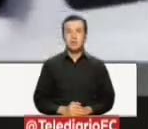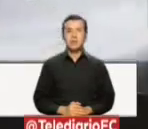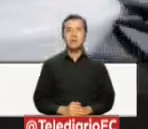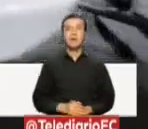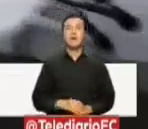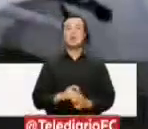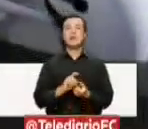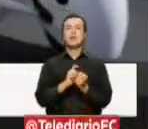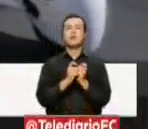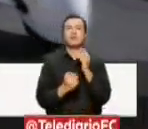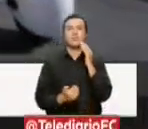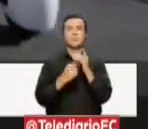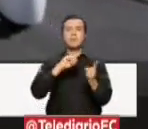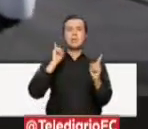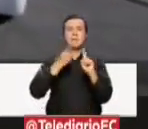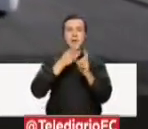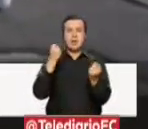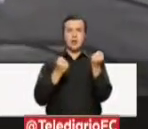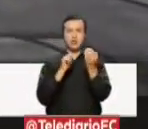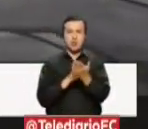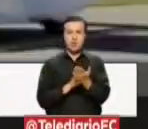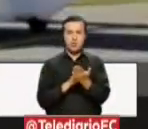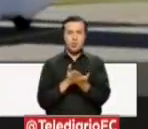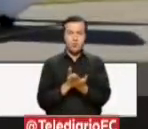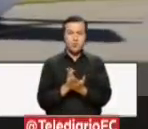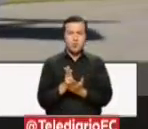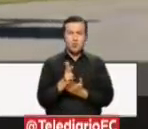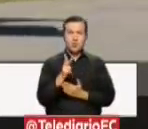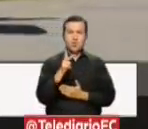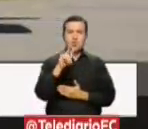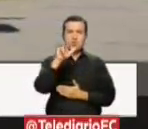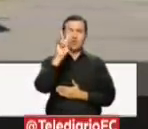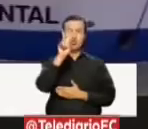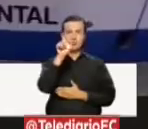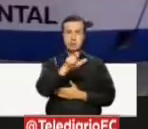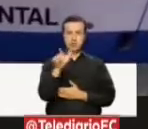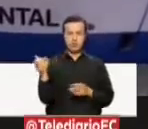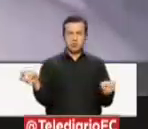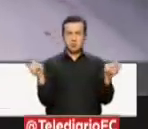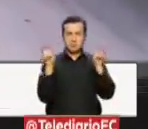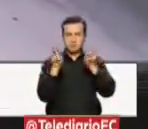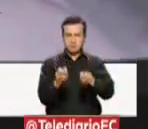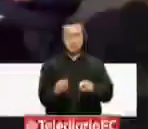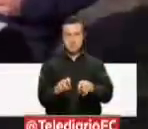Transition es el primer auto volador con capacidad para dos pasajeros.